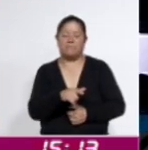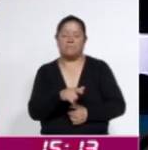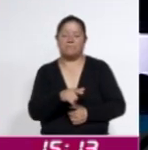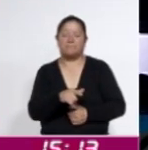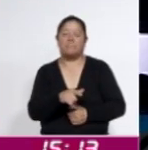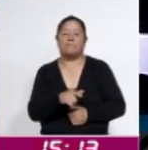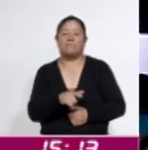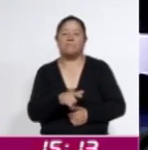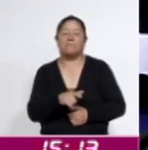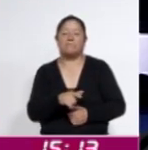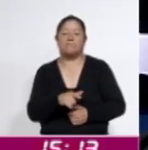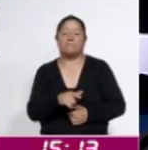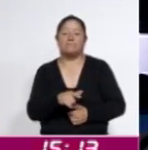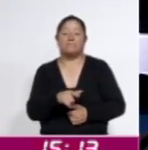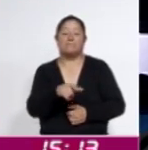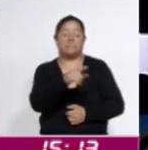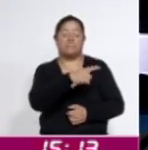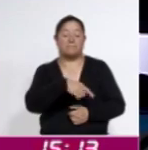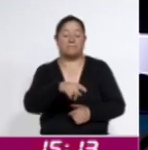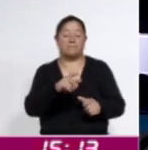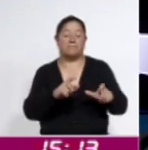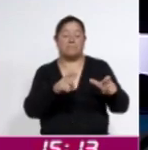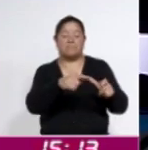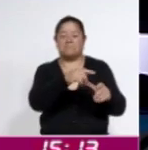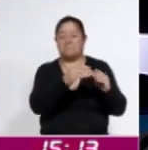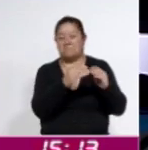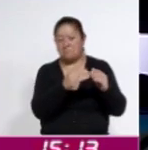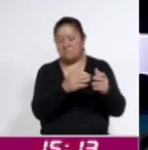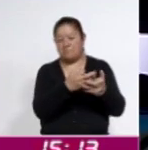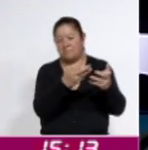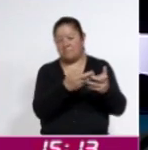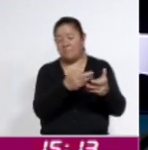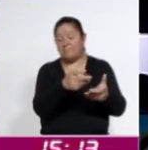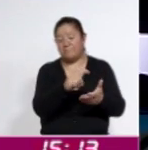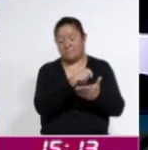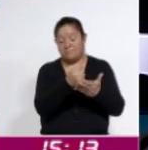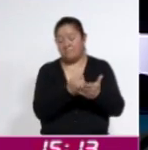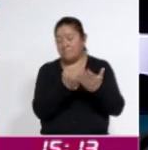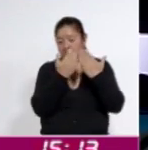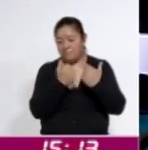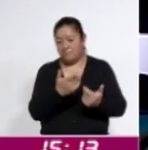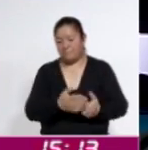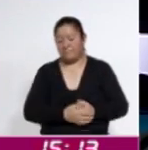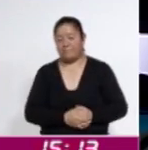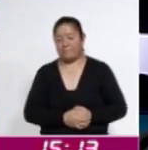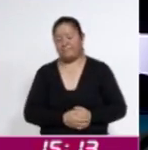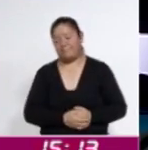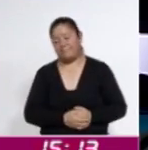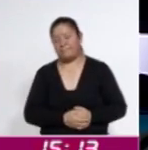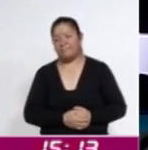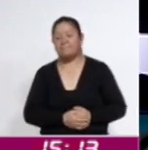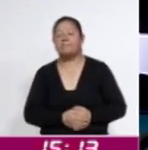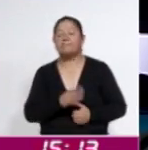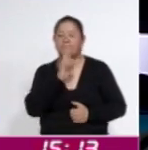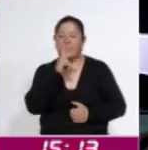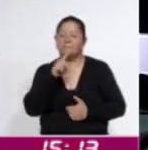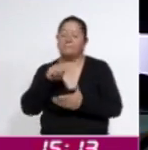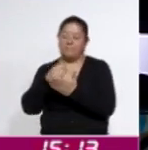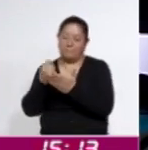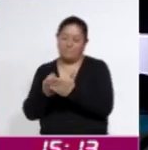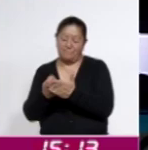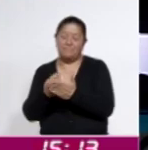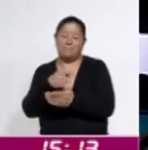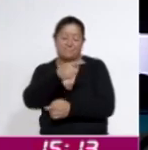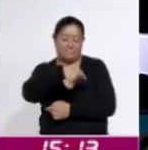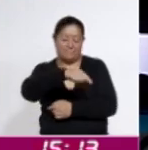la situación de estar intestada la propiedad, la casa, los terrenos, ya sabe, estas cosas. Bueno, ahí está esta campaña